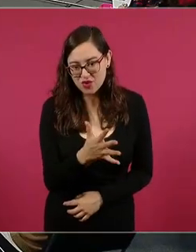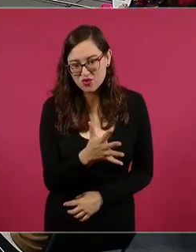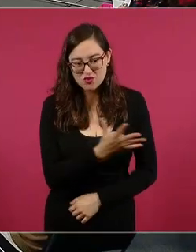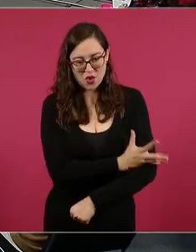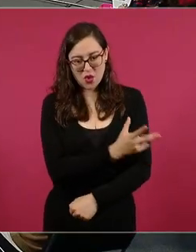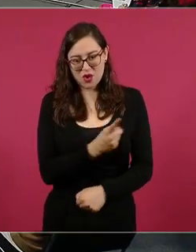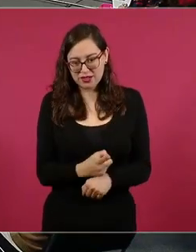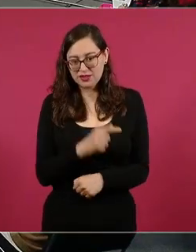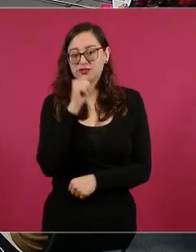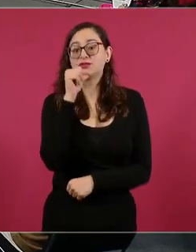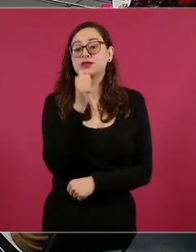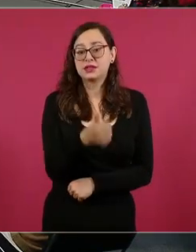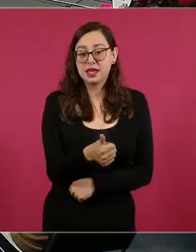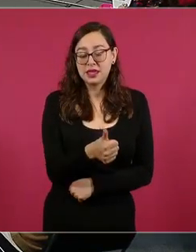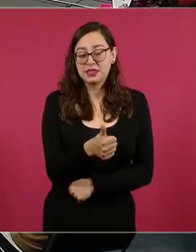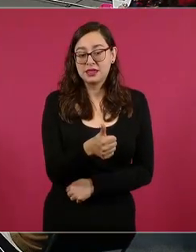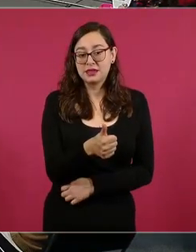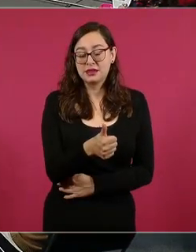deshonesta.